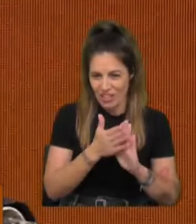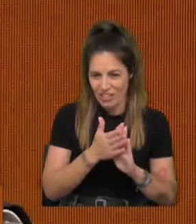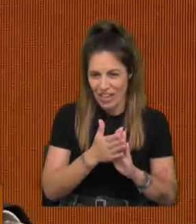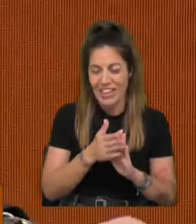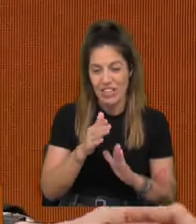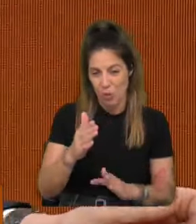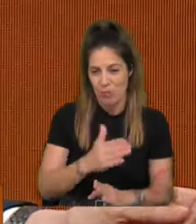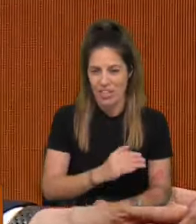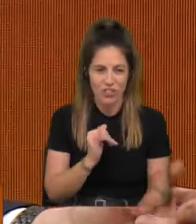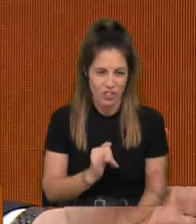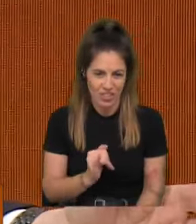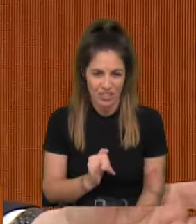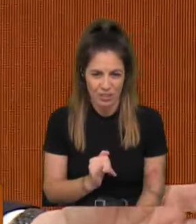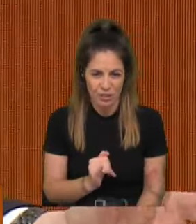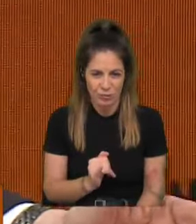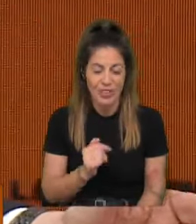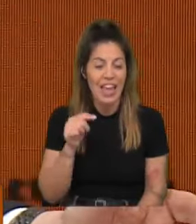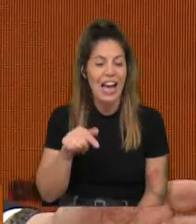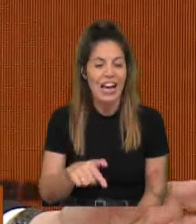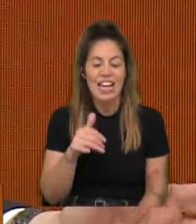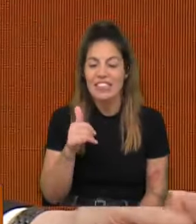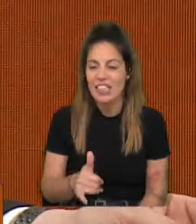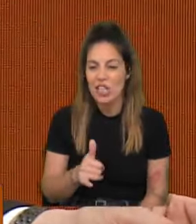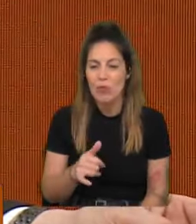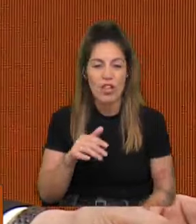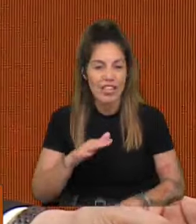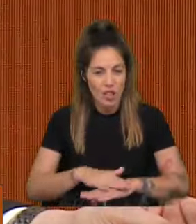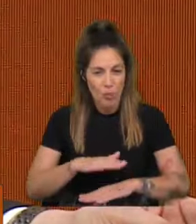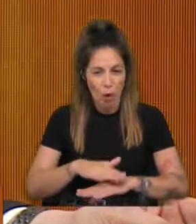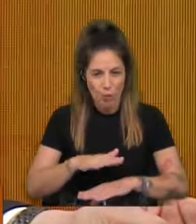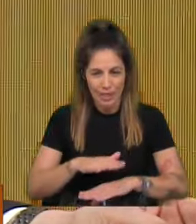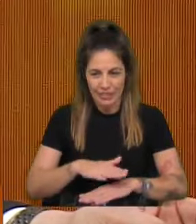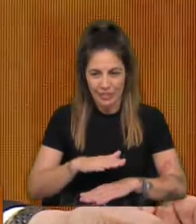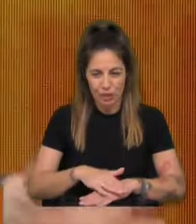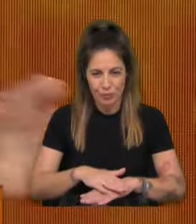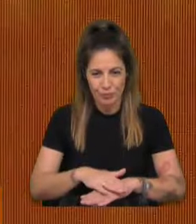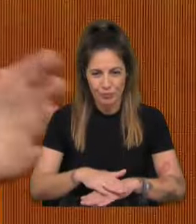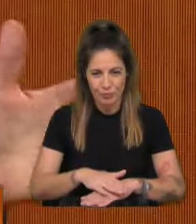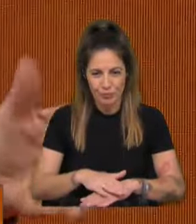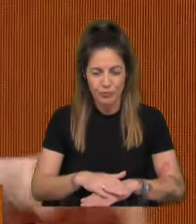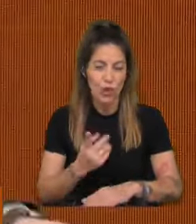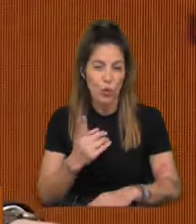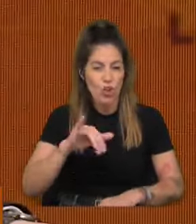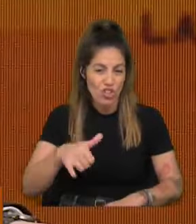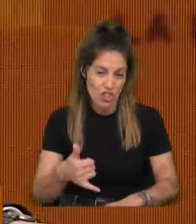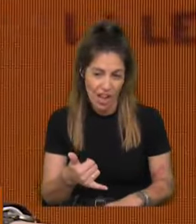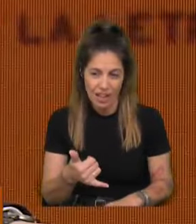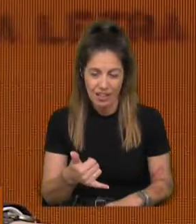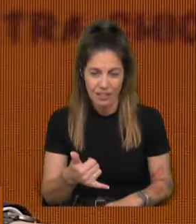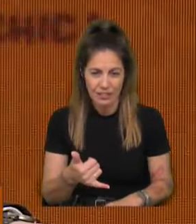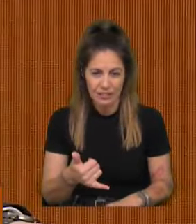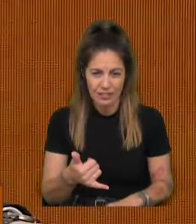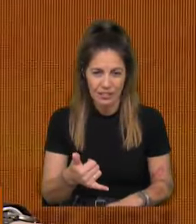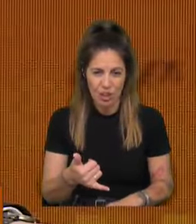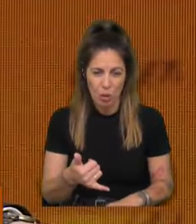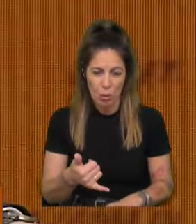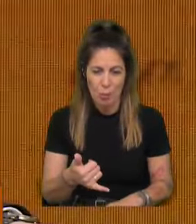no este no acá tenemos en este momento este Bueno uno ya obviamente eh